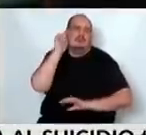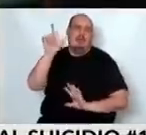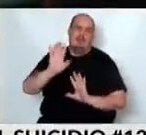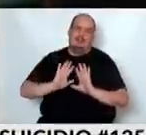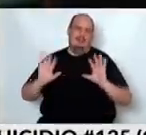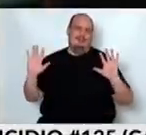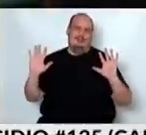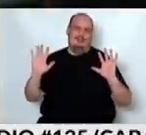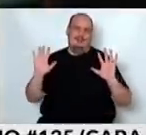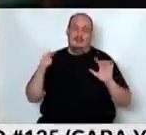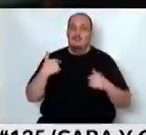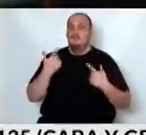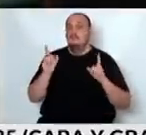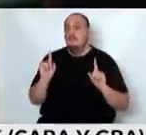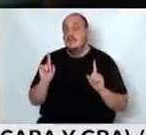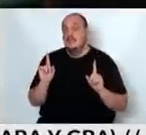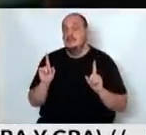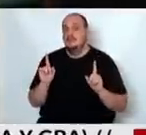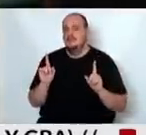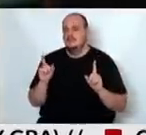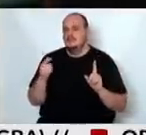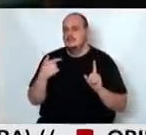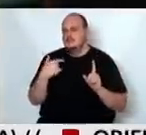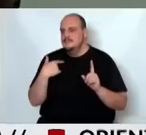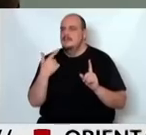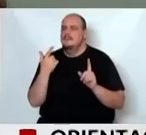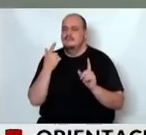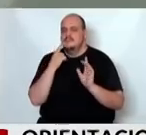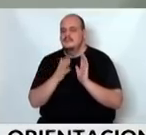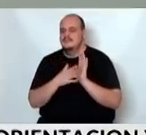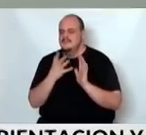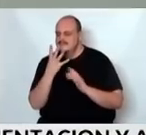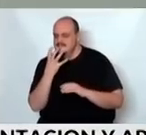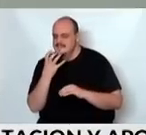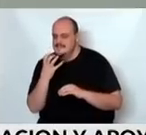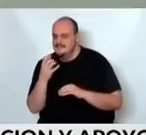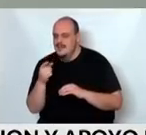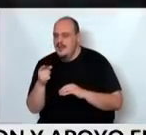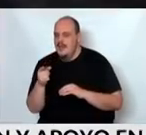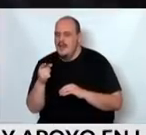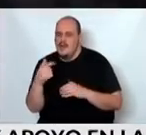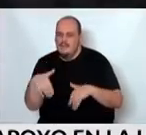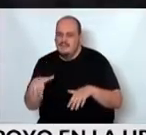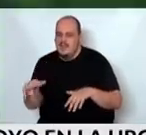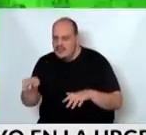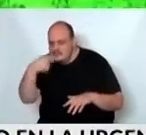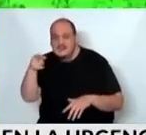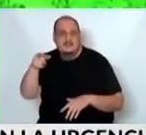si uno se tienta y dice, total, no pasa nada, le cagaste la vida a ese uno. Claramente.